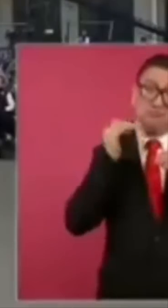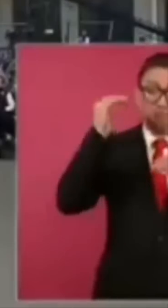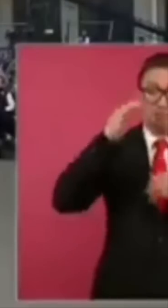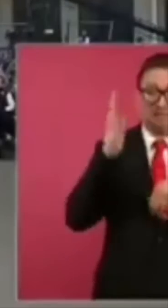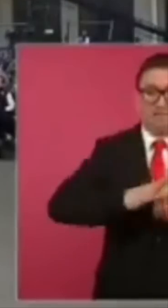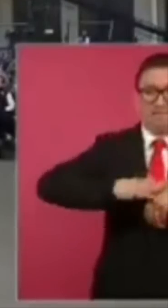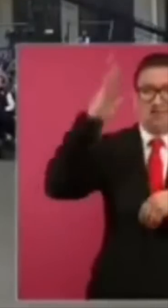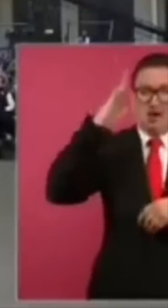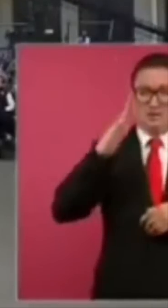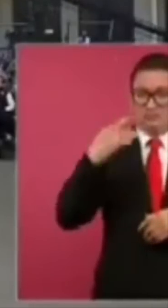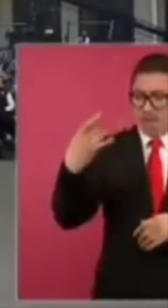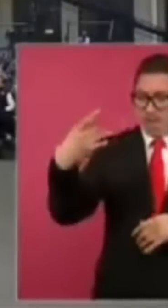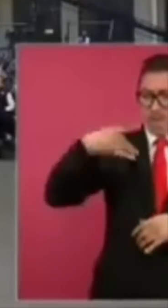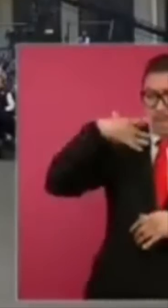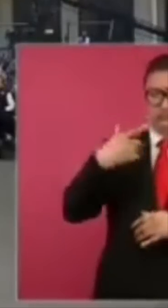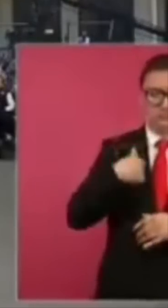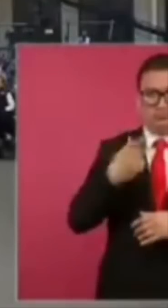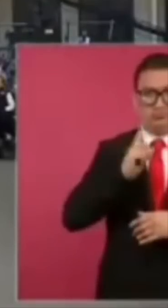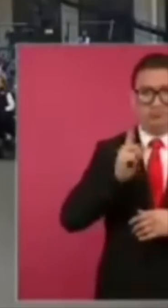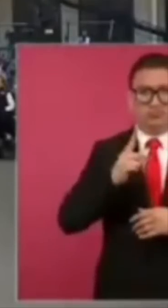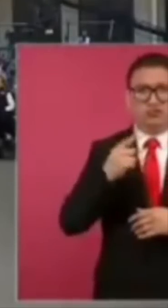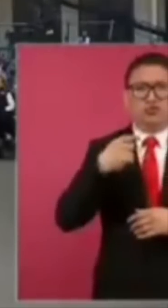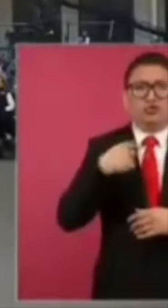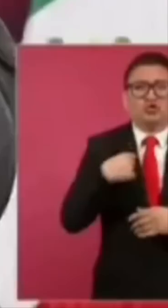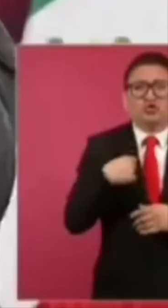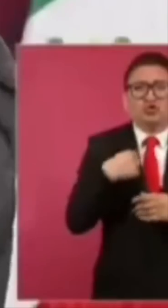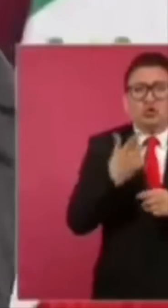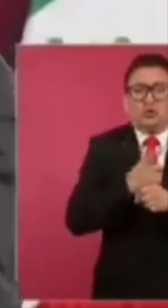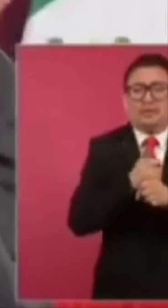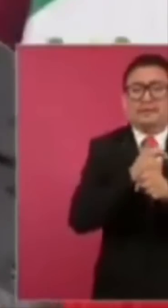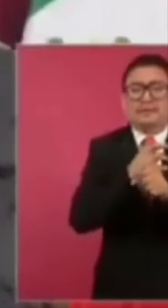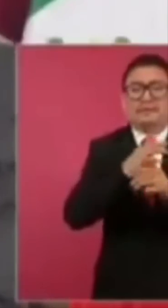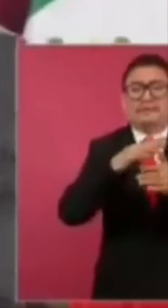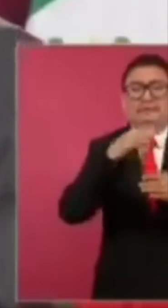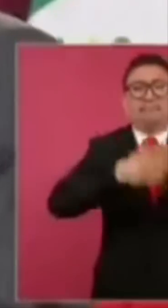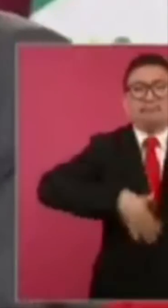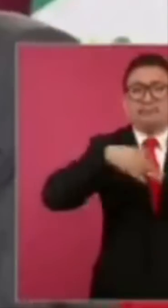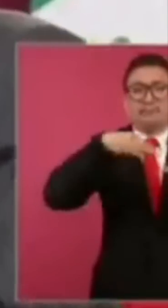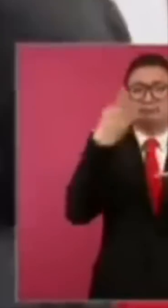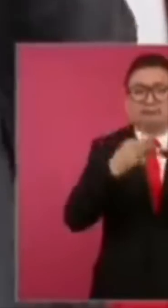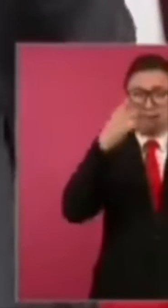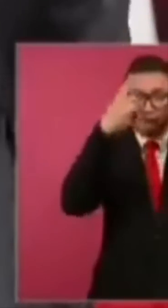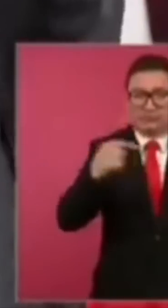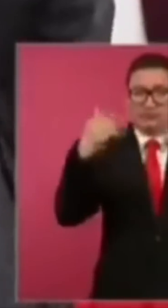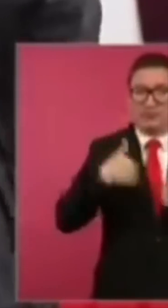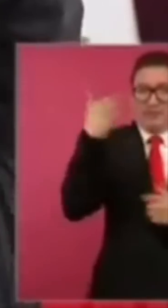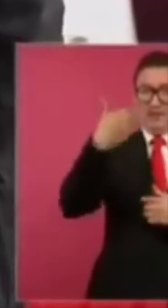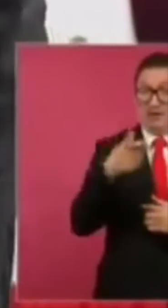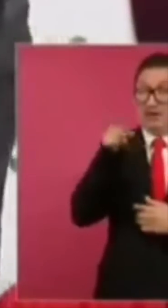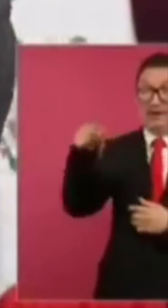que el que yo tengo. Yo de milagro terminé la licenciatura. Ella es